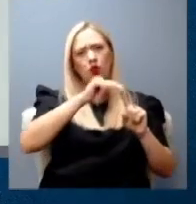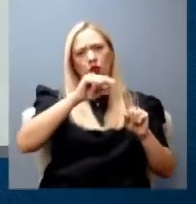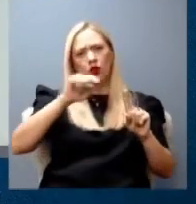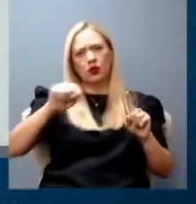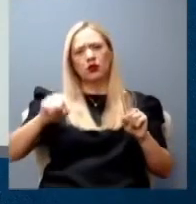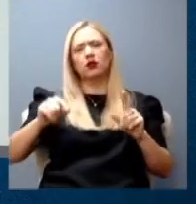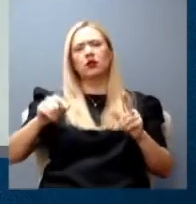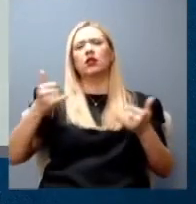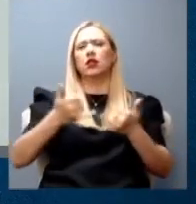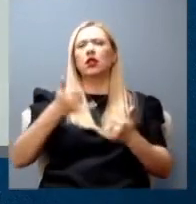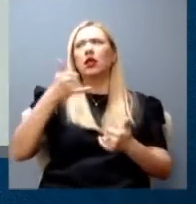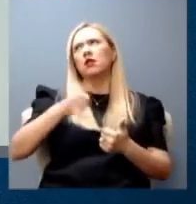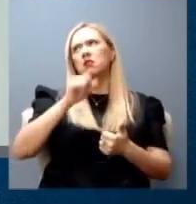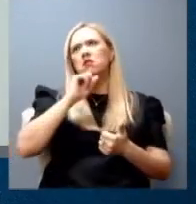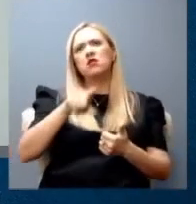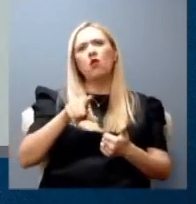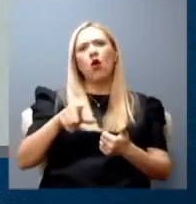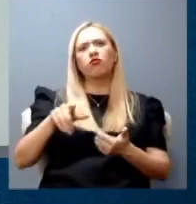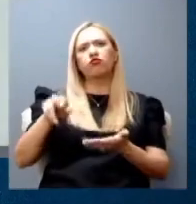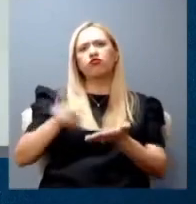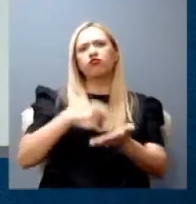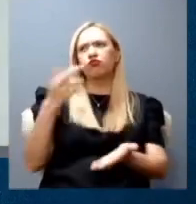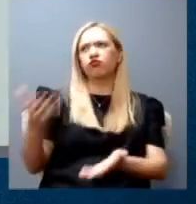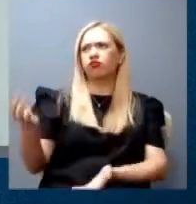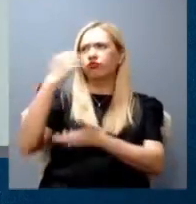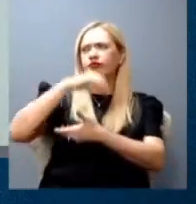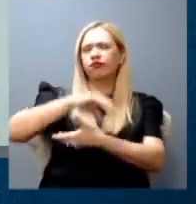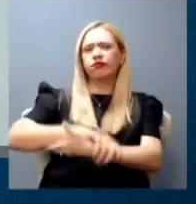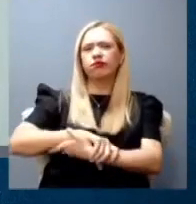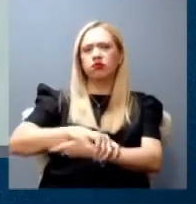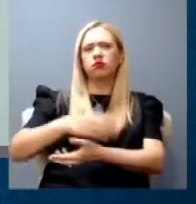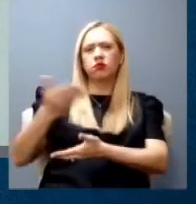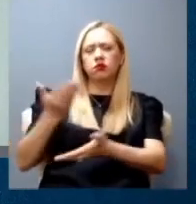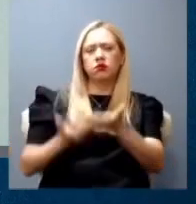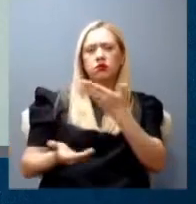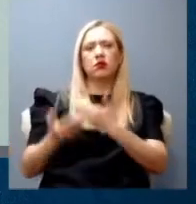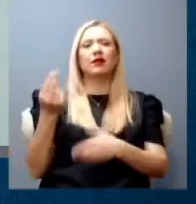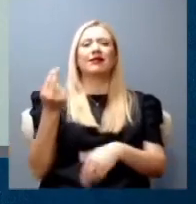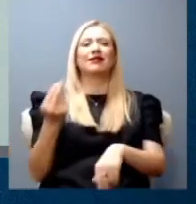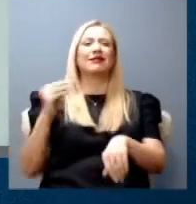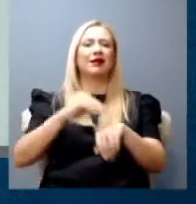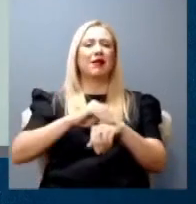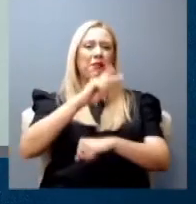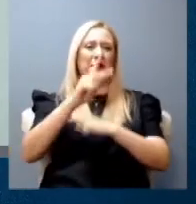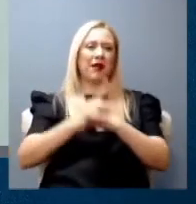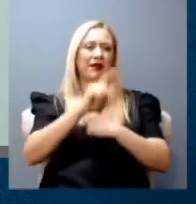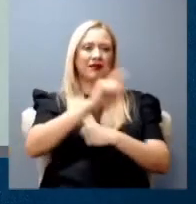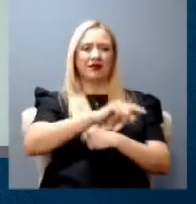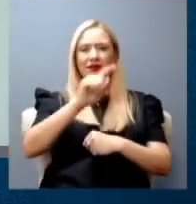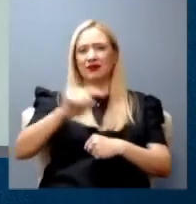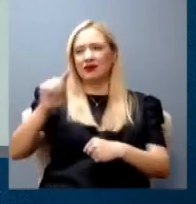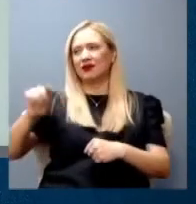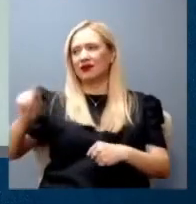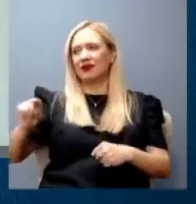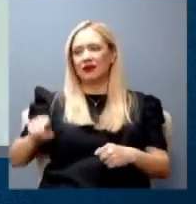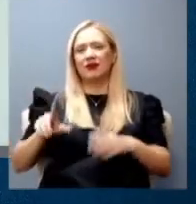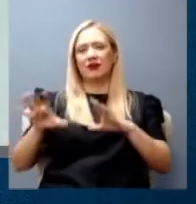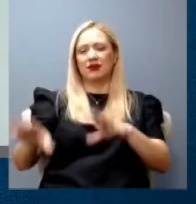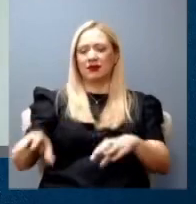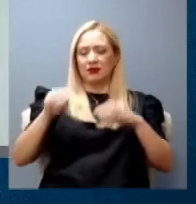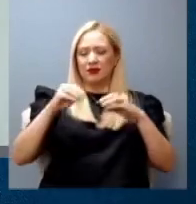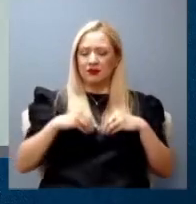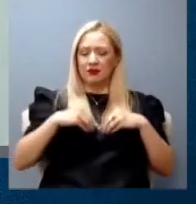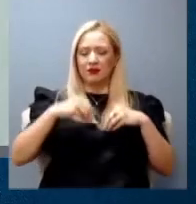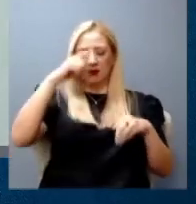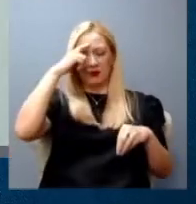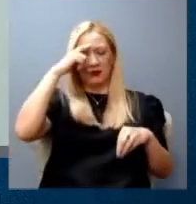de experiencias internacionales, pero de lo que se trata es que se implementen en los países y que los países las adquieran, las apropien y puedan